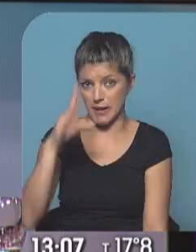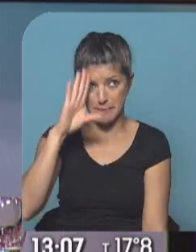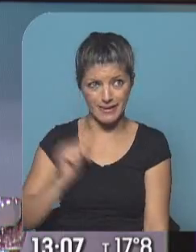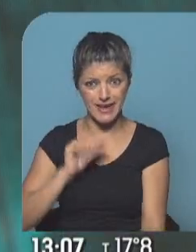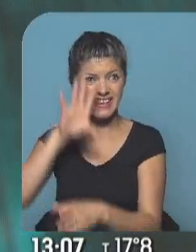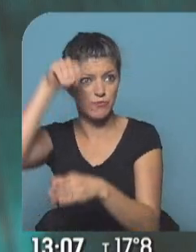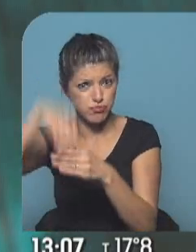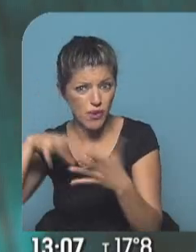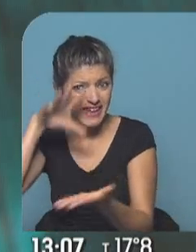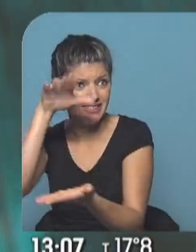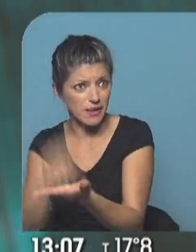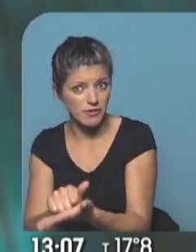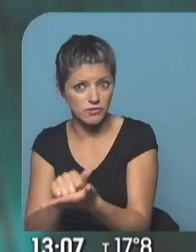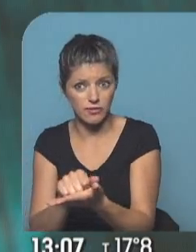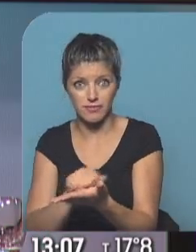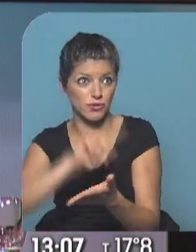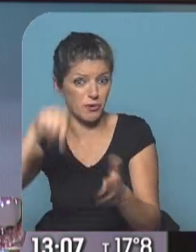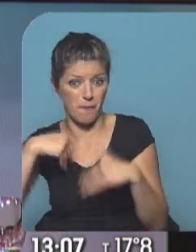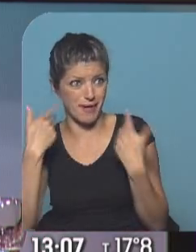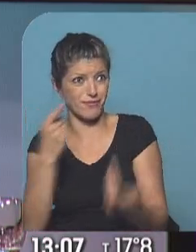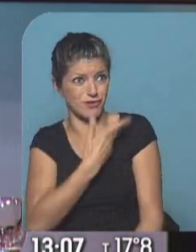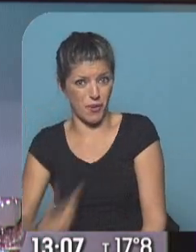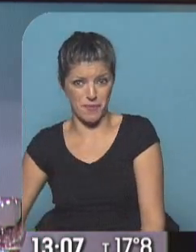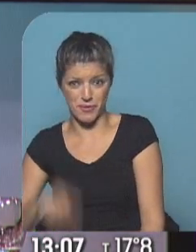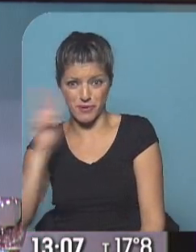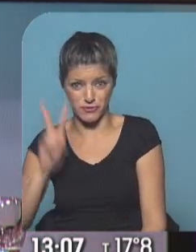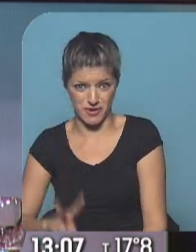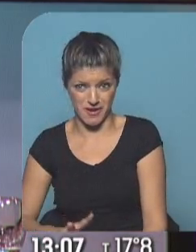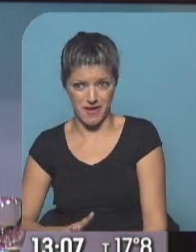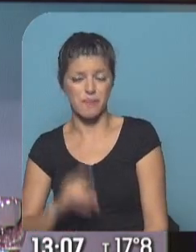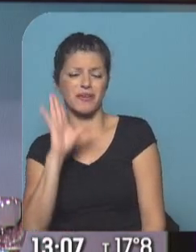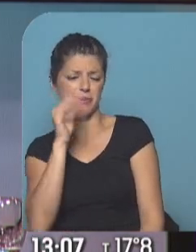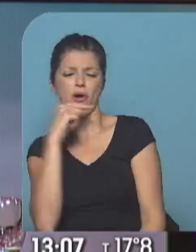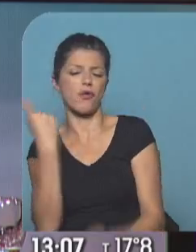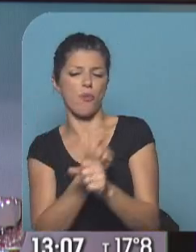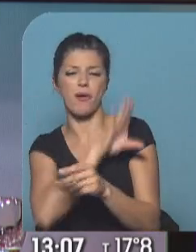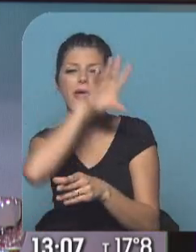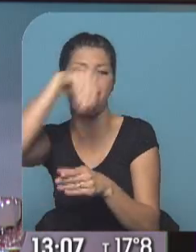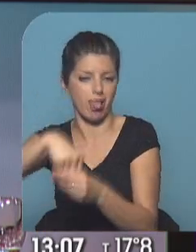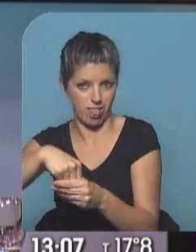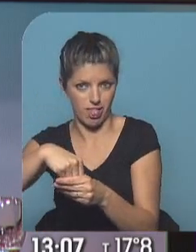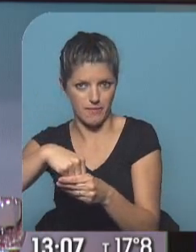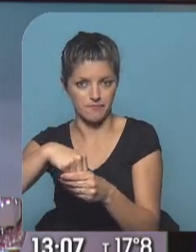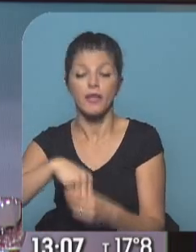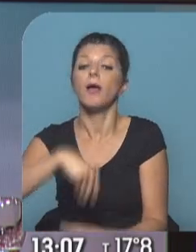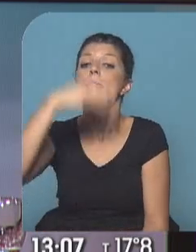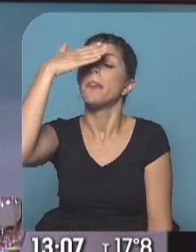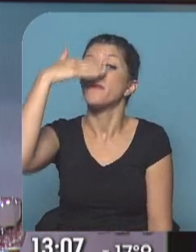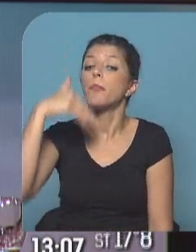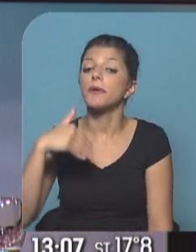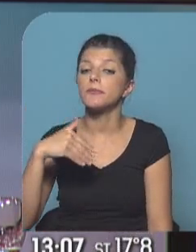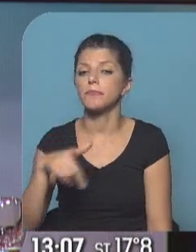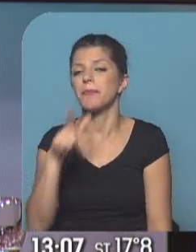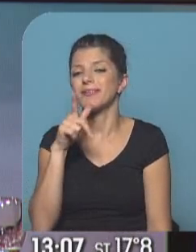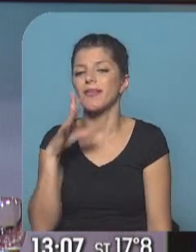al gobierno venezolano, sobre todo porque es muy improbable que ocurra. Y en segundo lugar, me parece que no hay una estrategia muy definida.